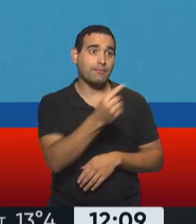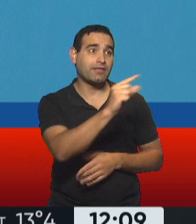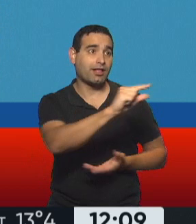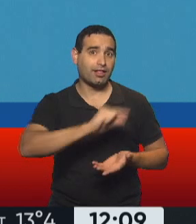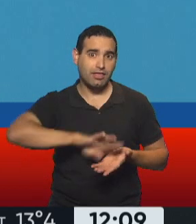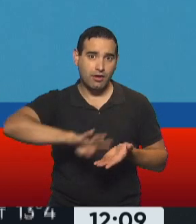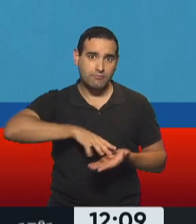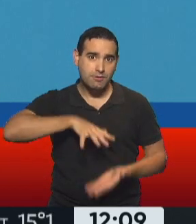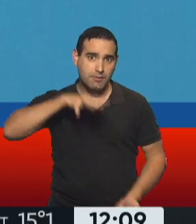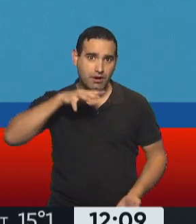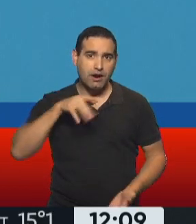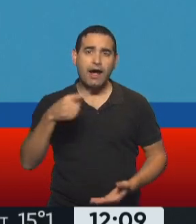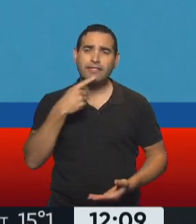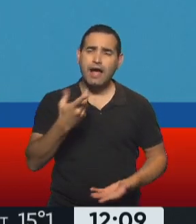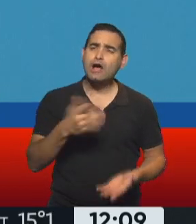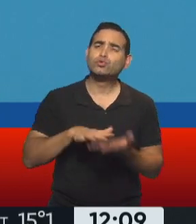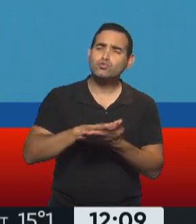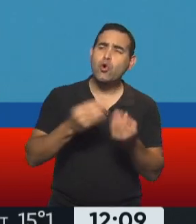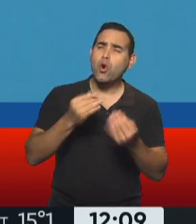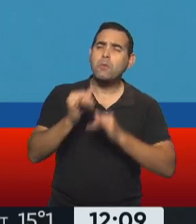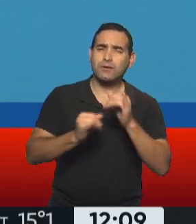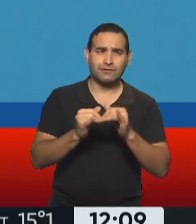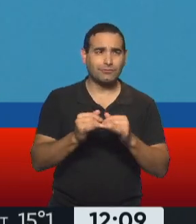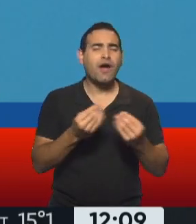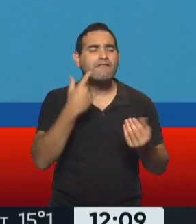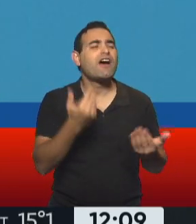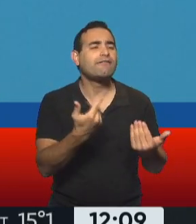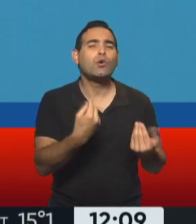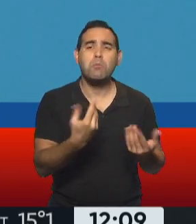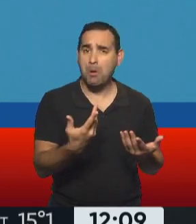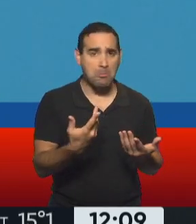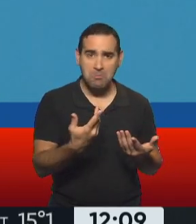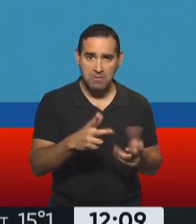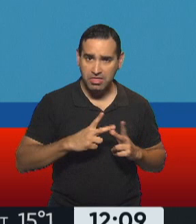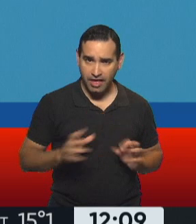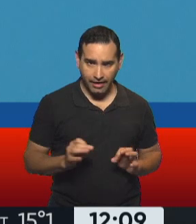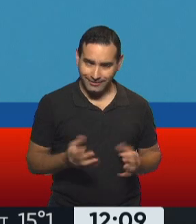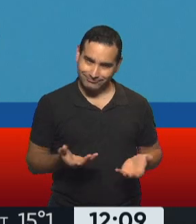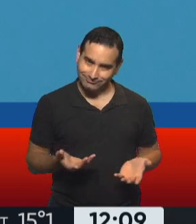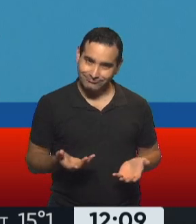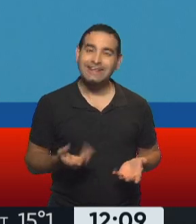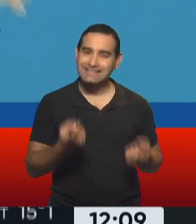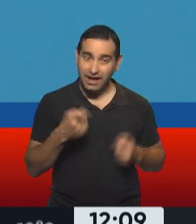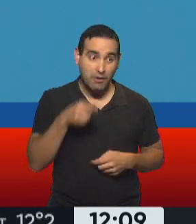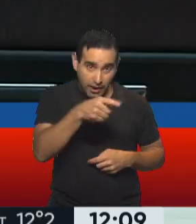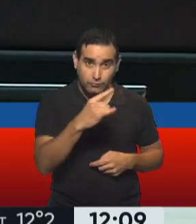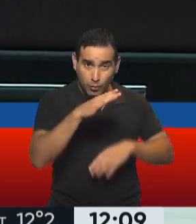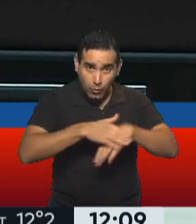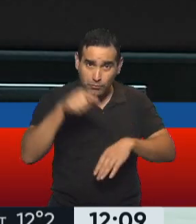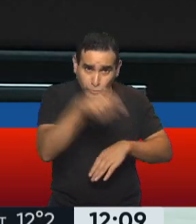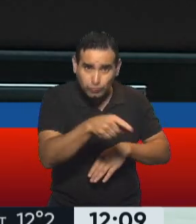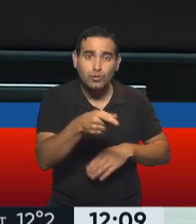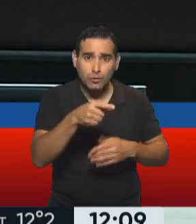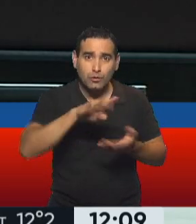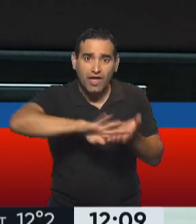que resolverlo, o que dicen que hay que resolverlo, pero no dicen cómo. Y nosotros necesitamos que ellos, que provocaron el problema, se sienten